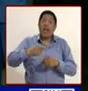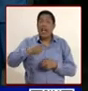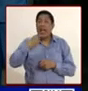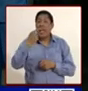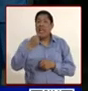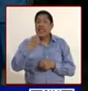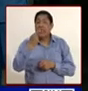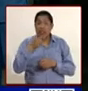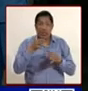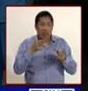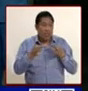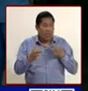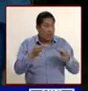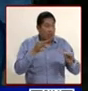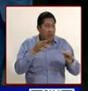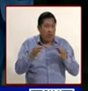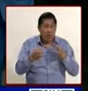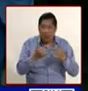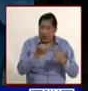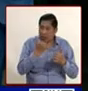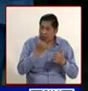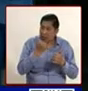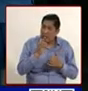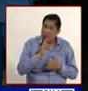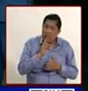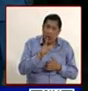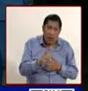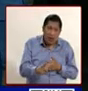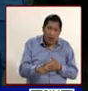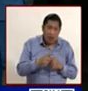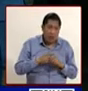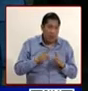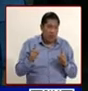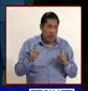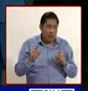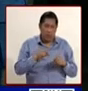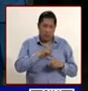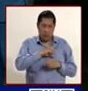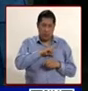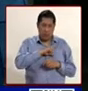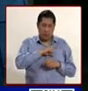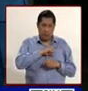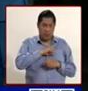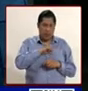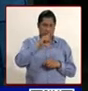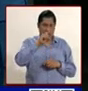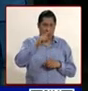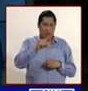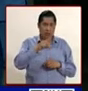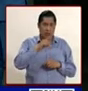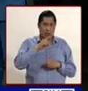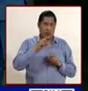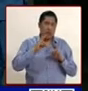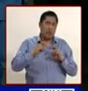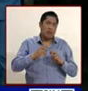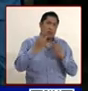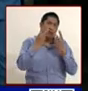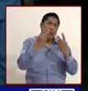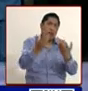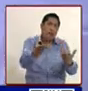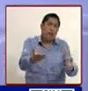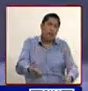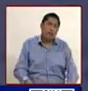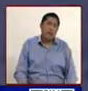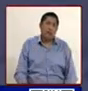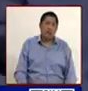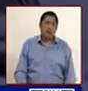versión, ha explicado lo que ha pasado en realidad, pero también la policía y autoridades tienen que investigar. Exactamente, veamos.